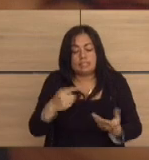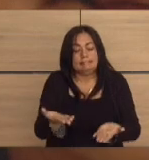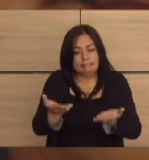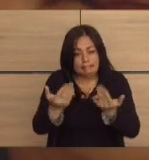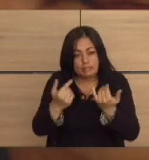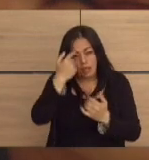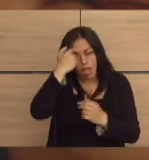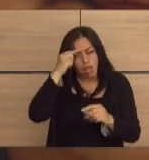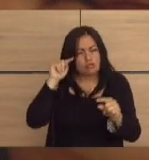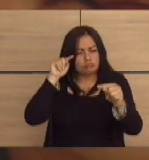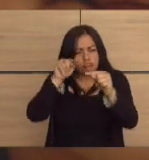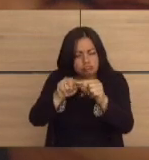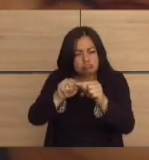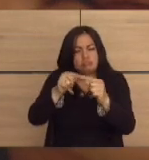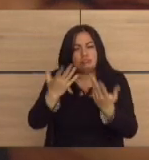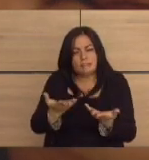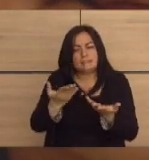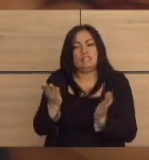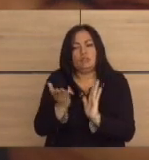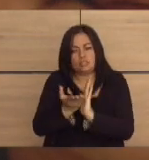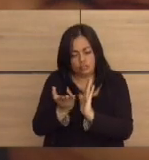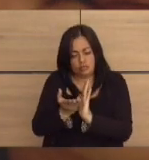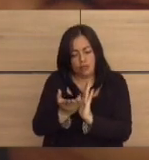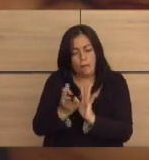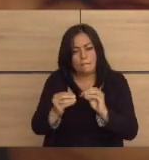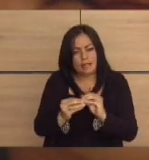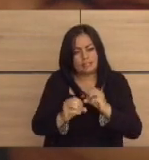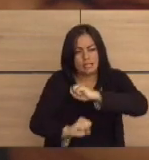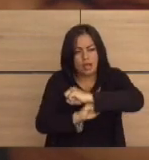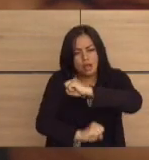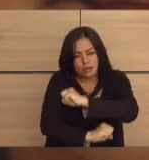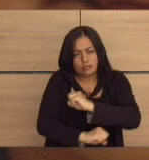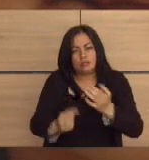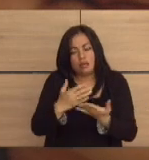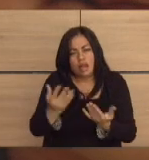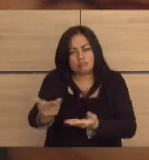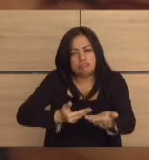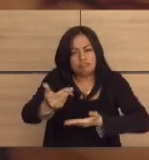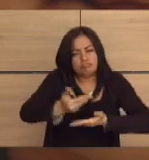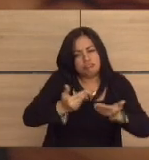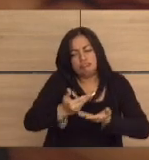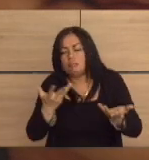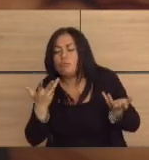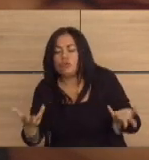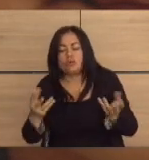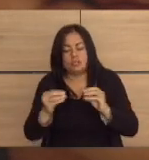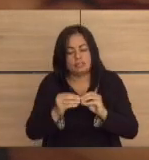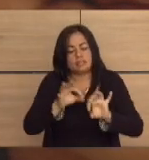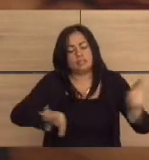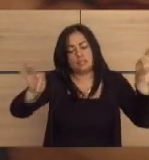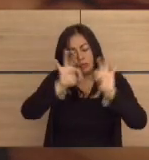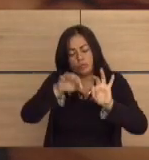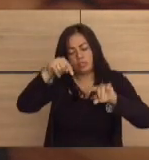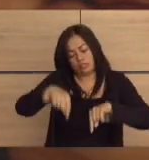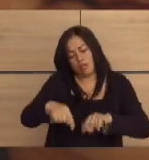la visión que tenemos del sector educativo y para entender el aporte que desde la academia damos día a día a reflexiones tan importantes como